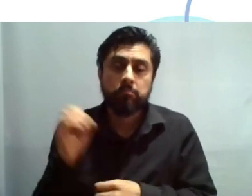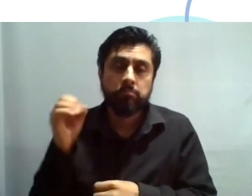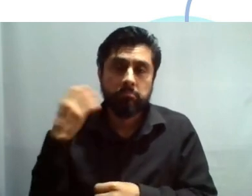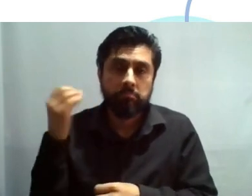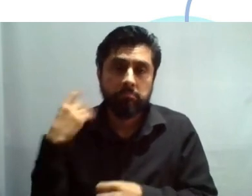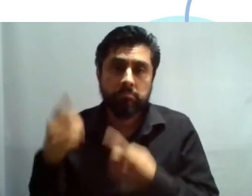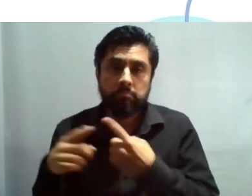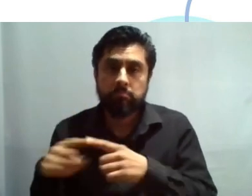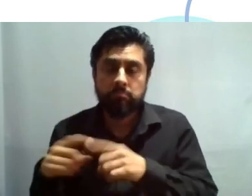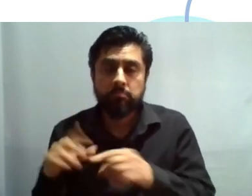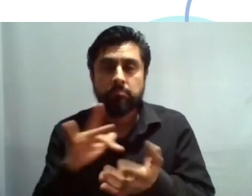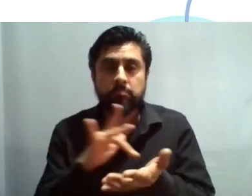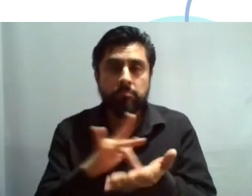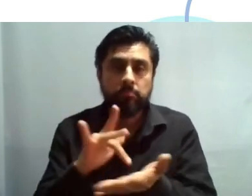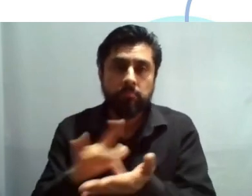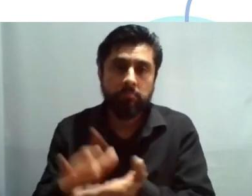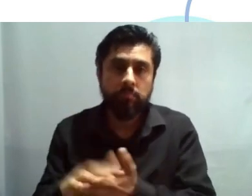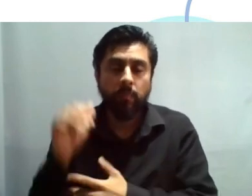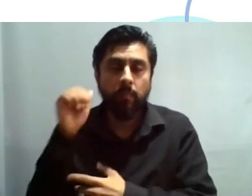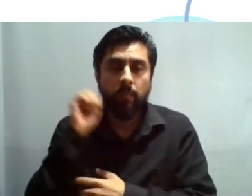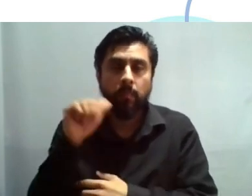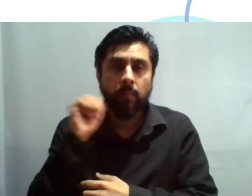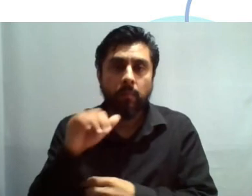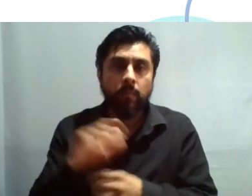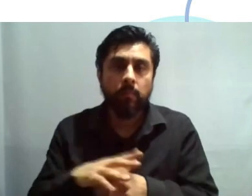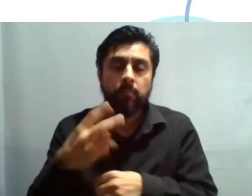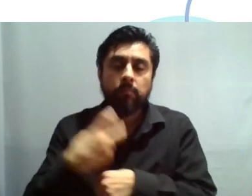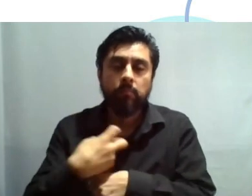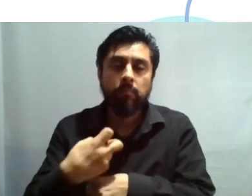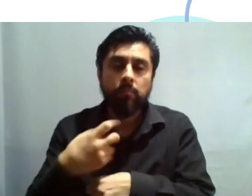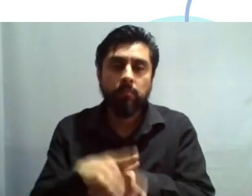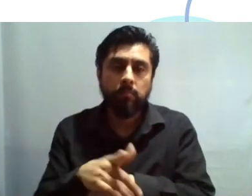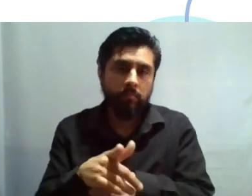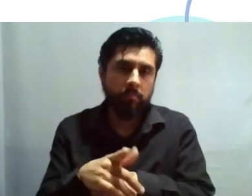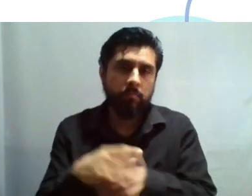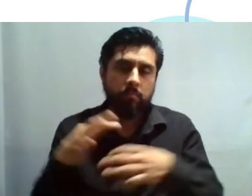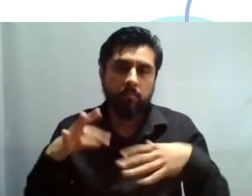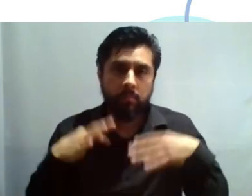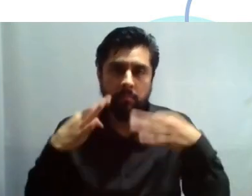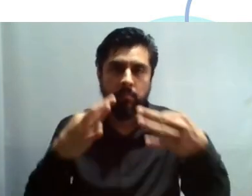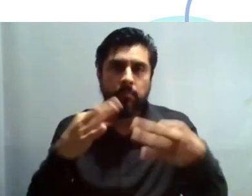a apoyos, siempre considerarme como parte de la fundación. Por mi parte